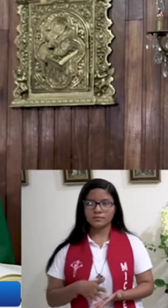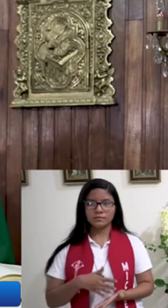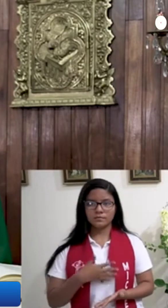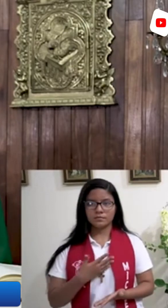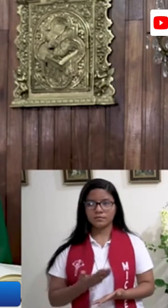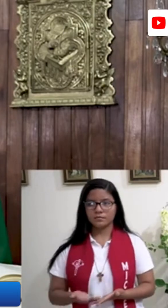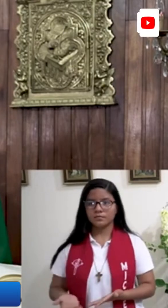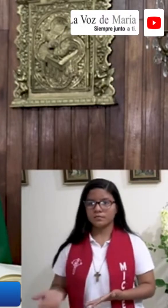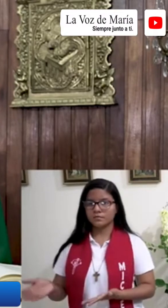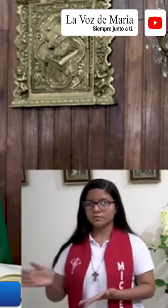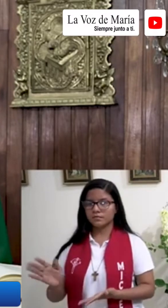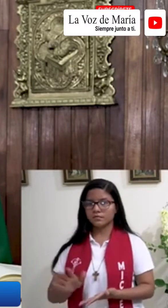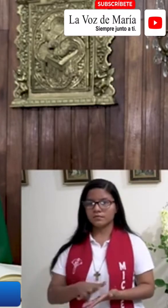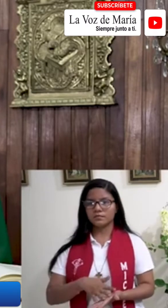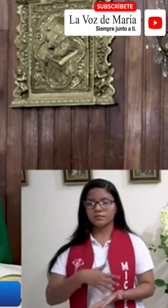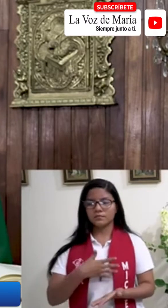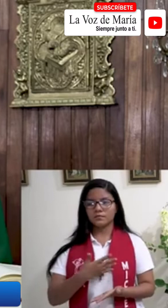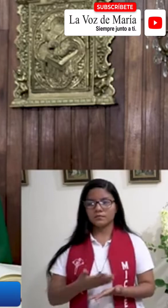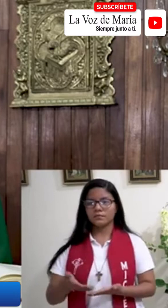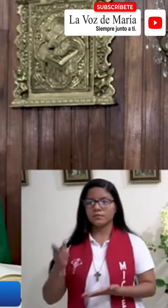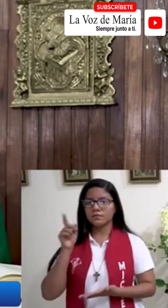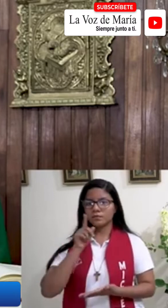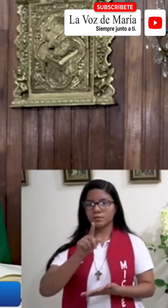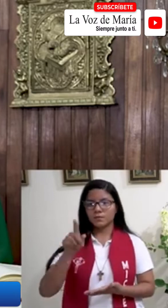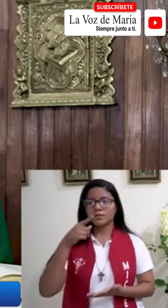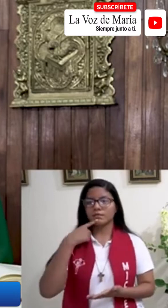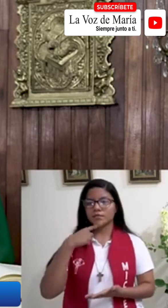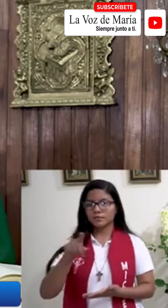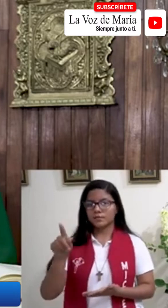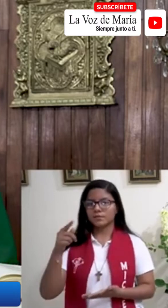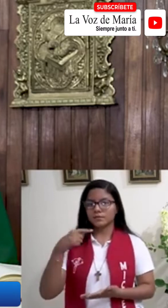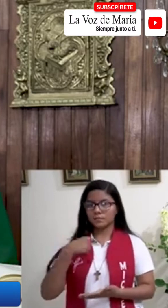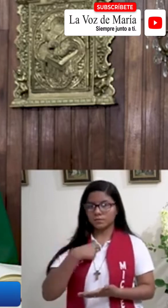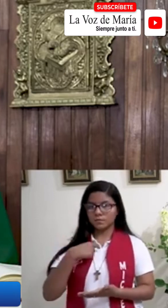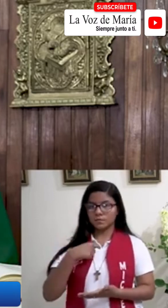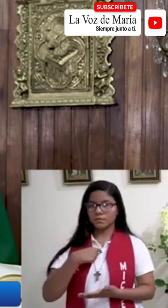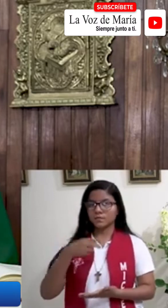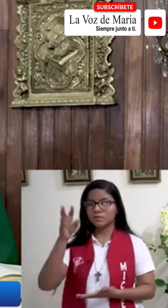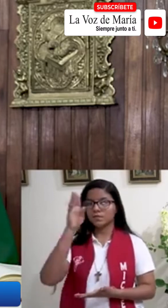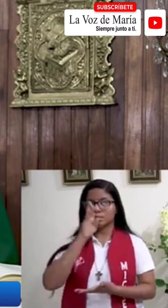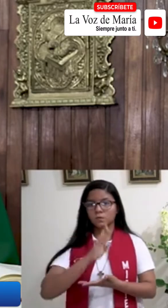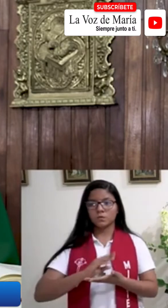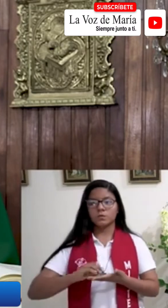Tú me dijiste, Señor, que en mi